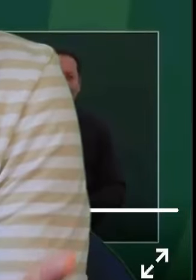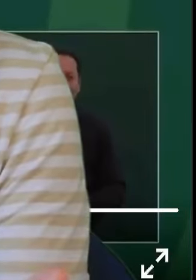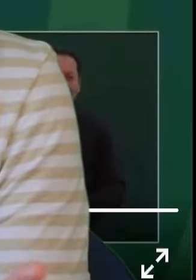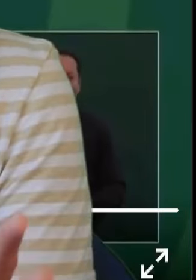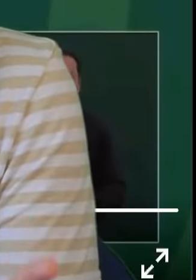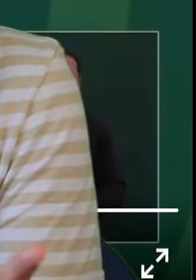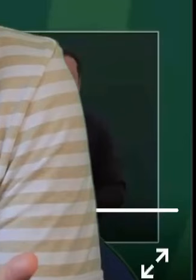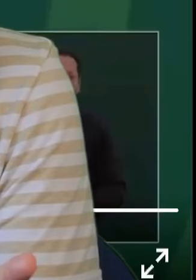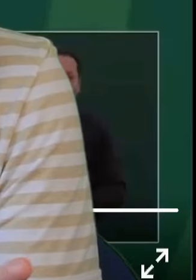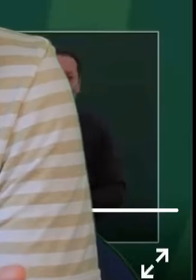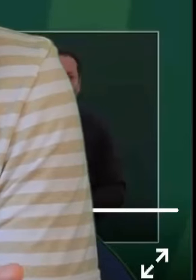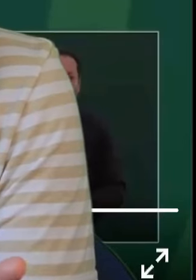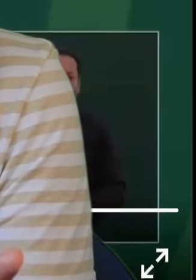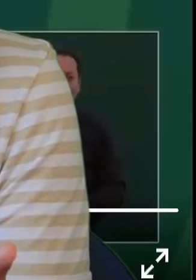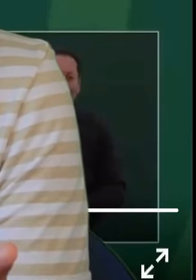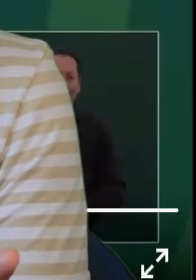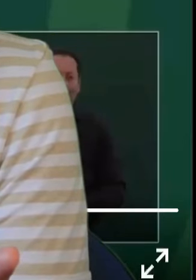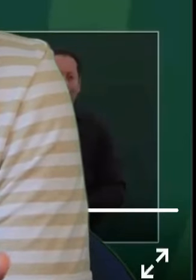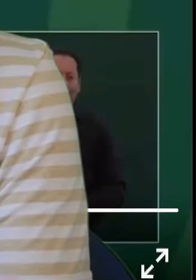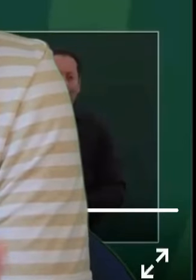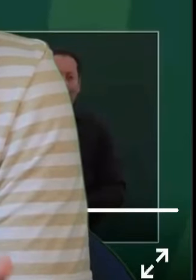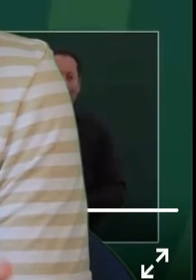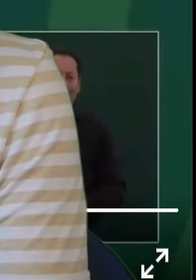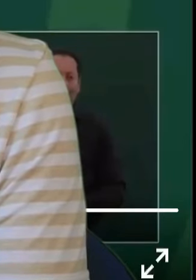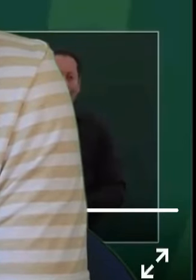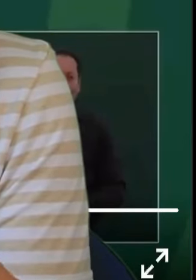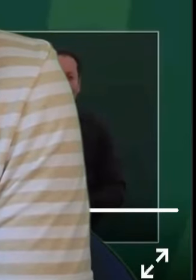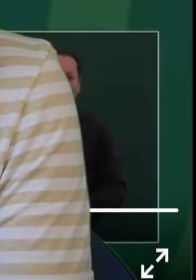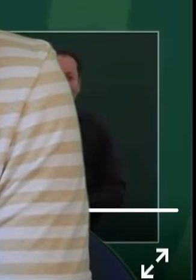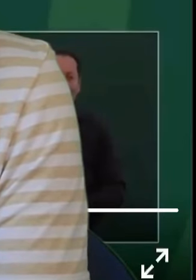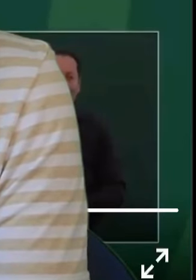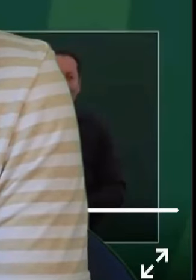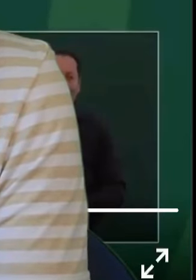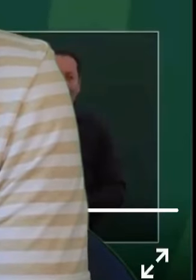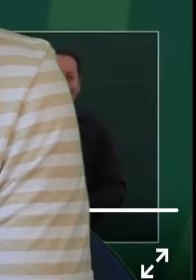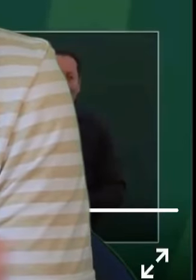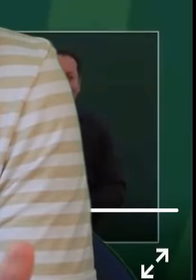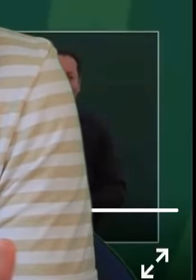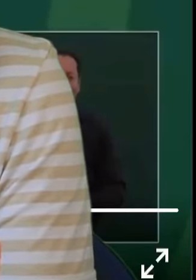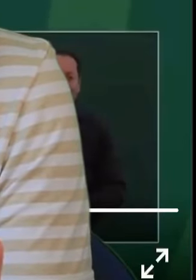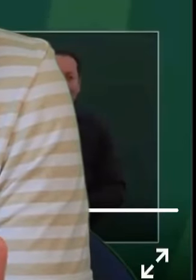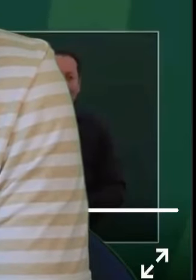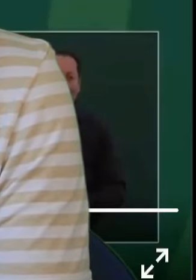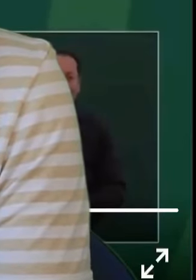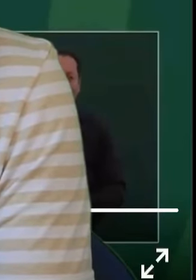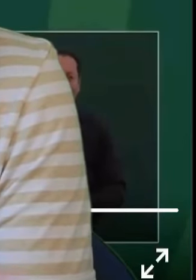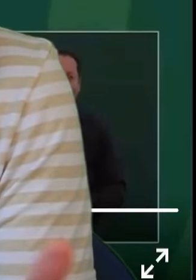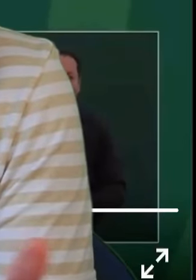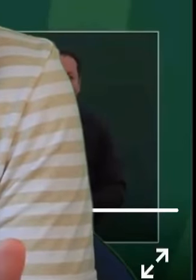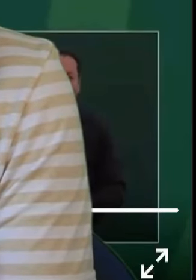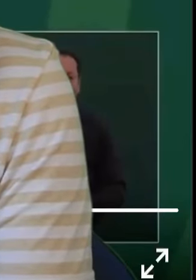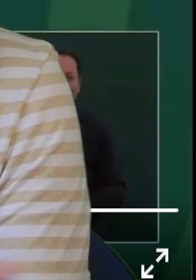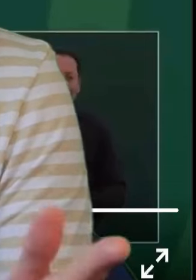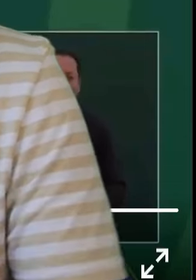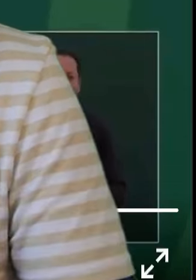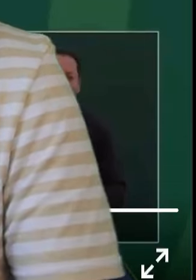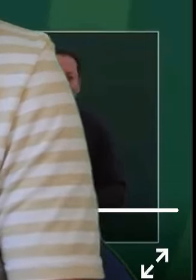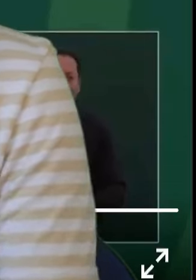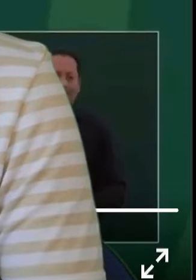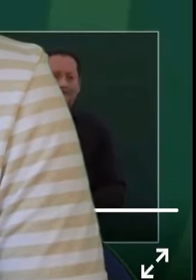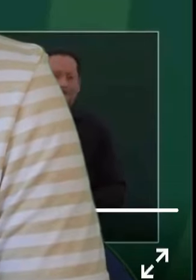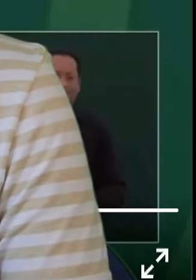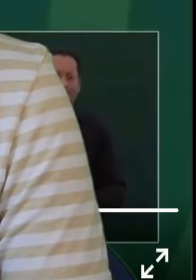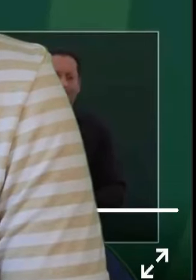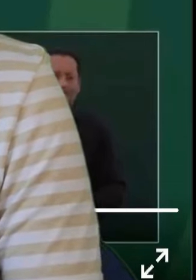mira no por eso yo también voy a defender a ojos cerrados y A capa y espada a cualquier funcionario